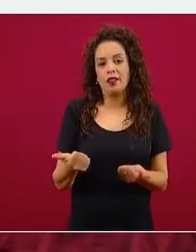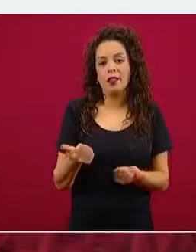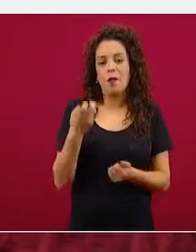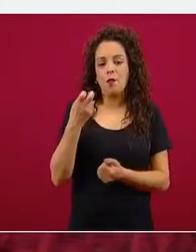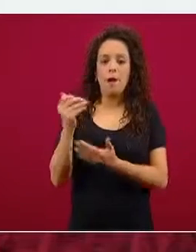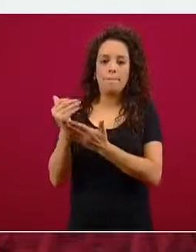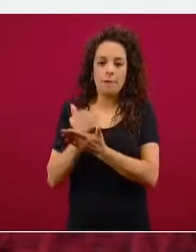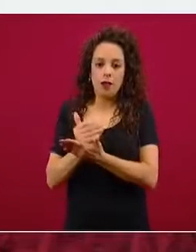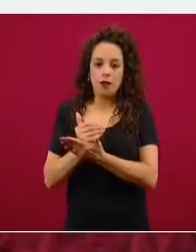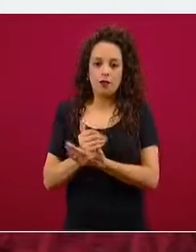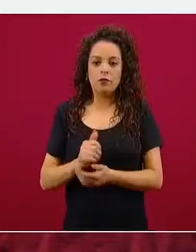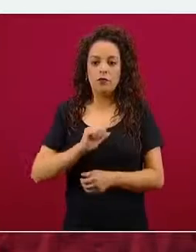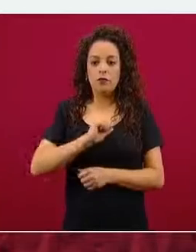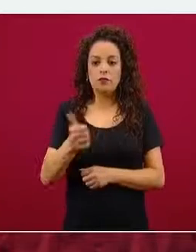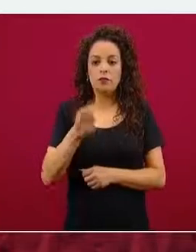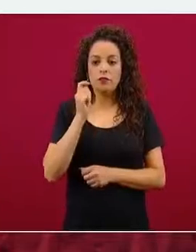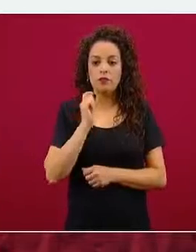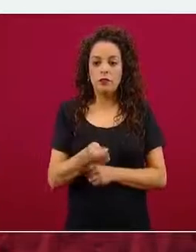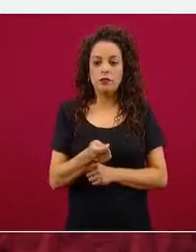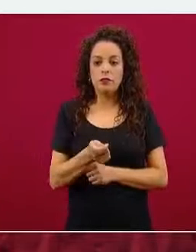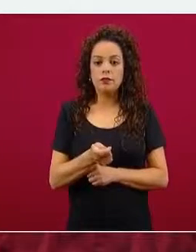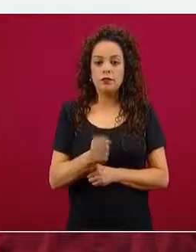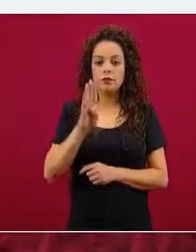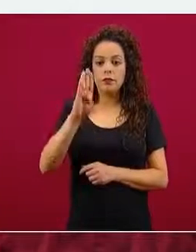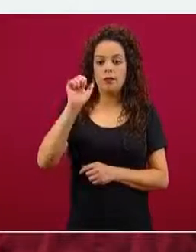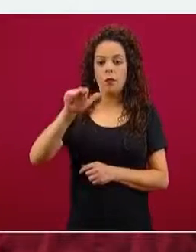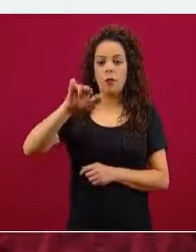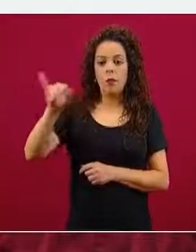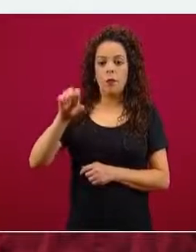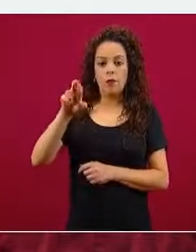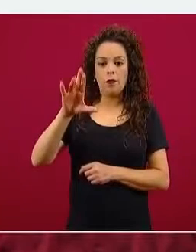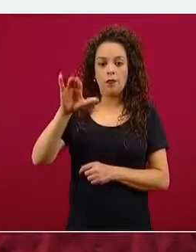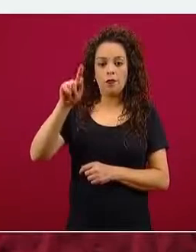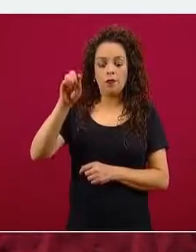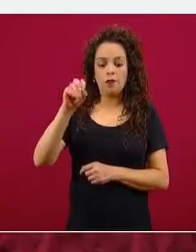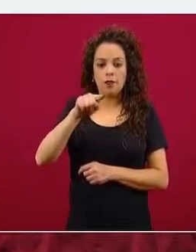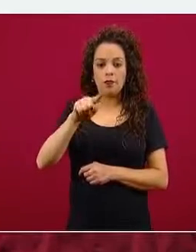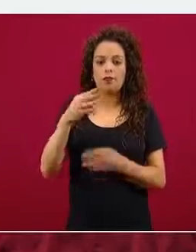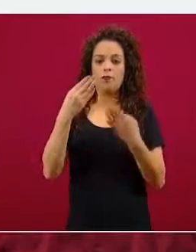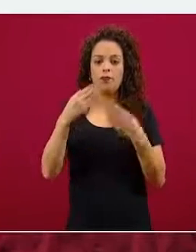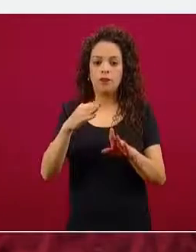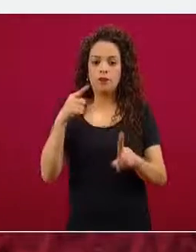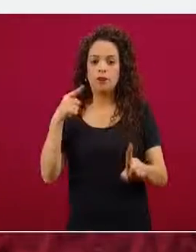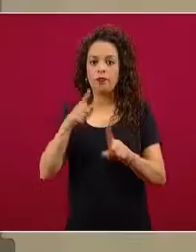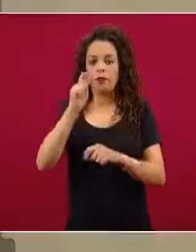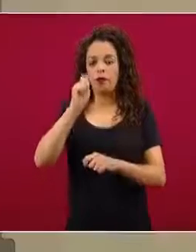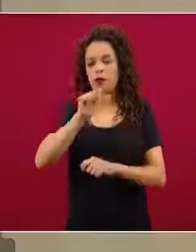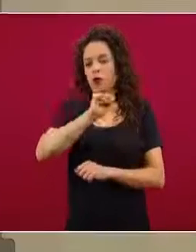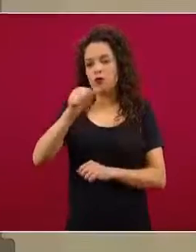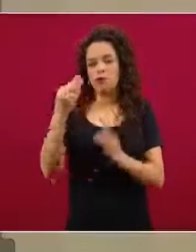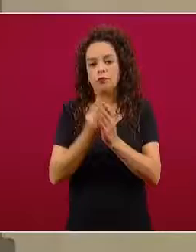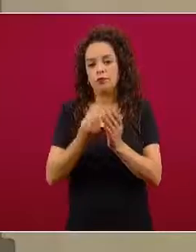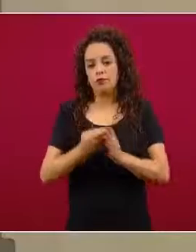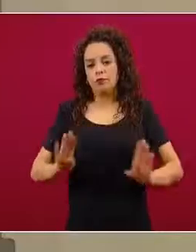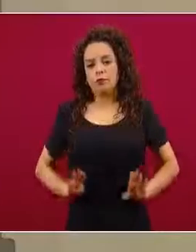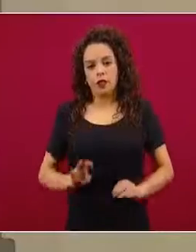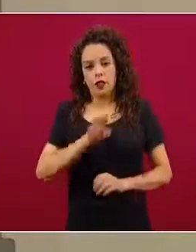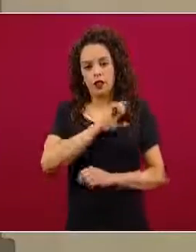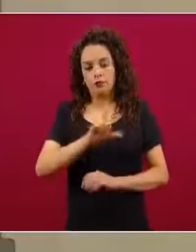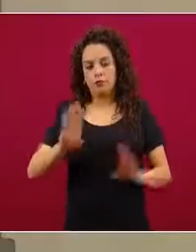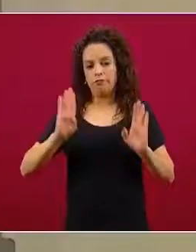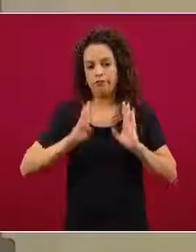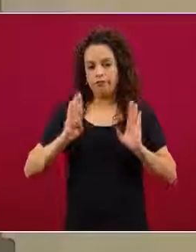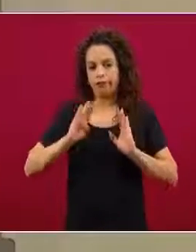que es, bueno, no finalmente, porque te falta bienestar, Banjército, que es un banco de nicho, ¿verdad? Va enfocado a las Fuerzas Armadas y a la Secretaría de